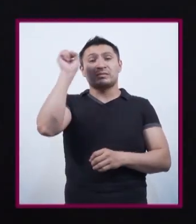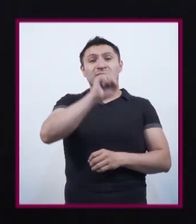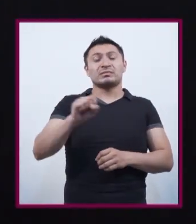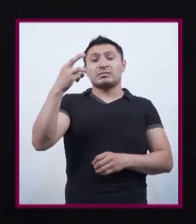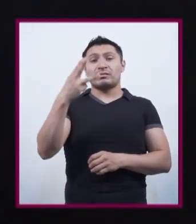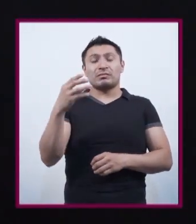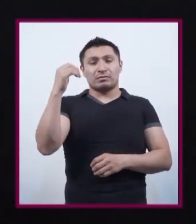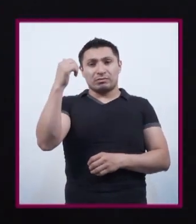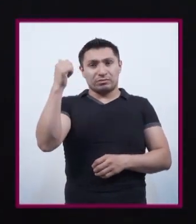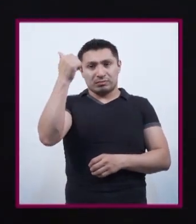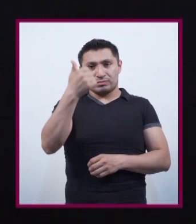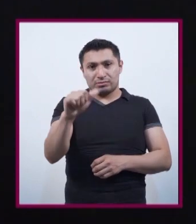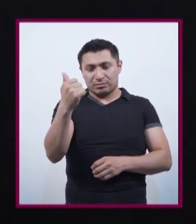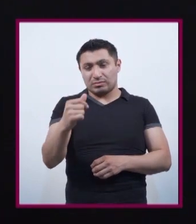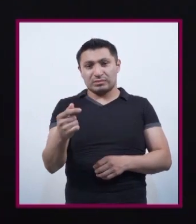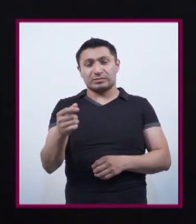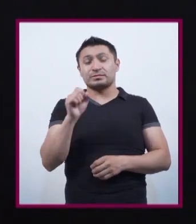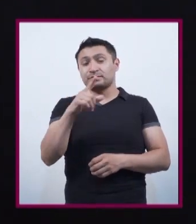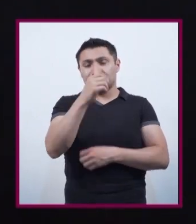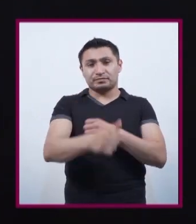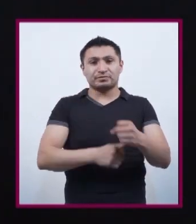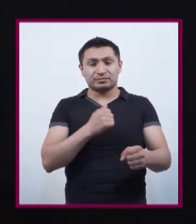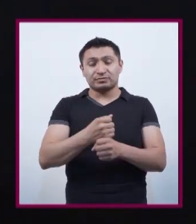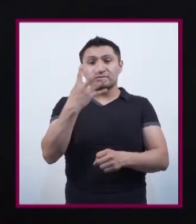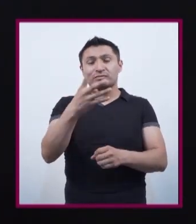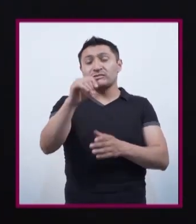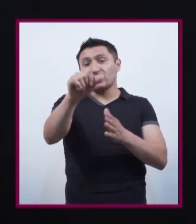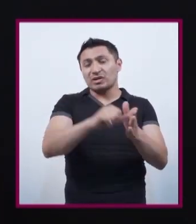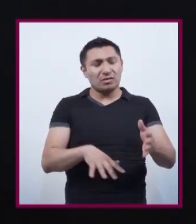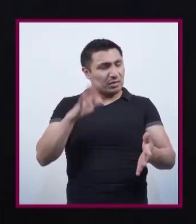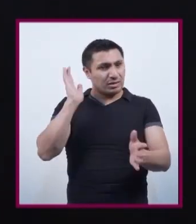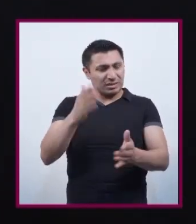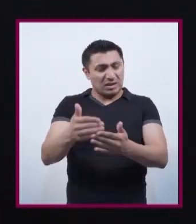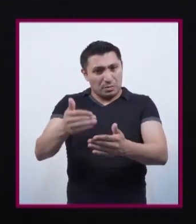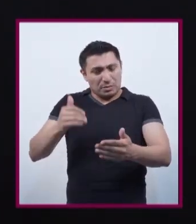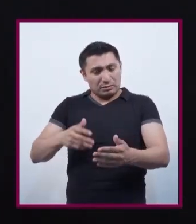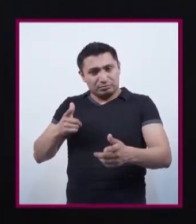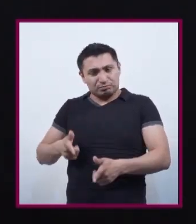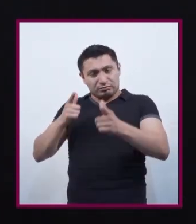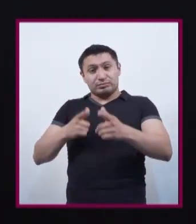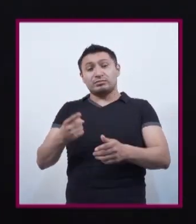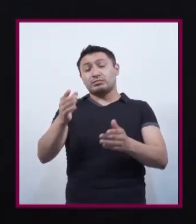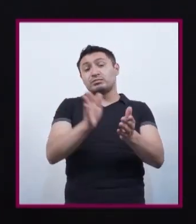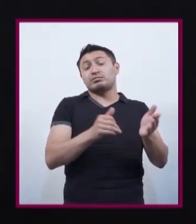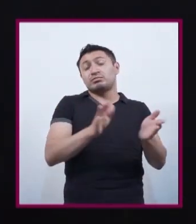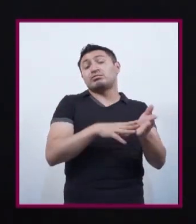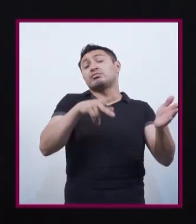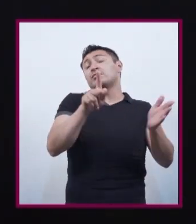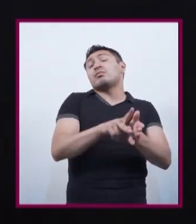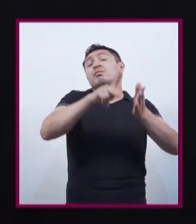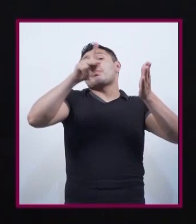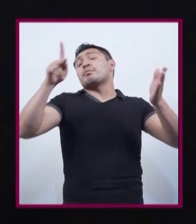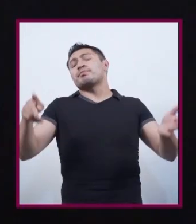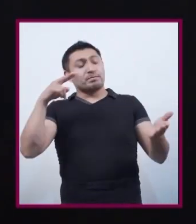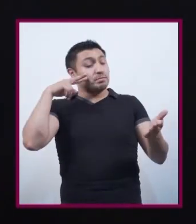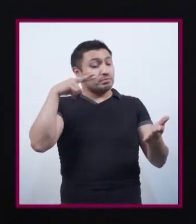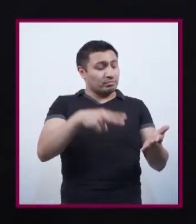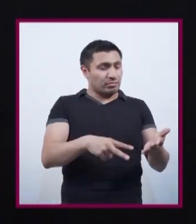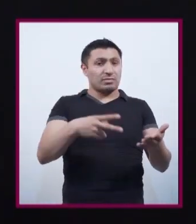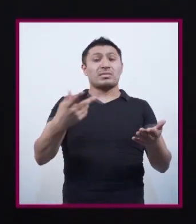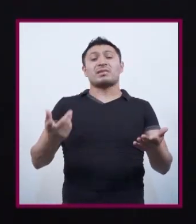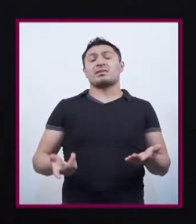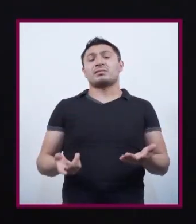de ese año, cerca de cumplirse los 4 meses de cometido el crimen, en una de las páginas de los periódicos que circularon ese día se leyó